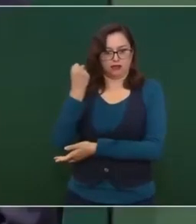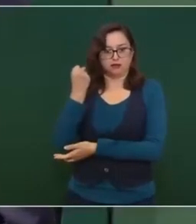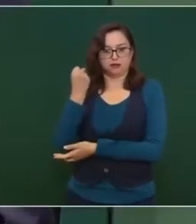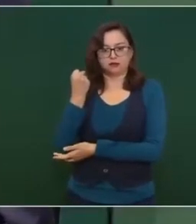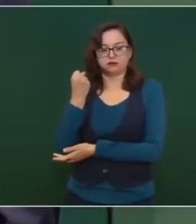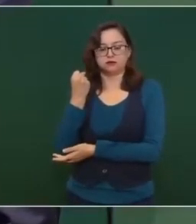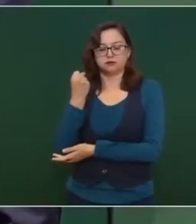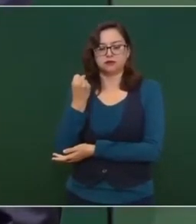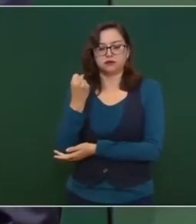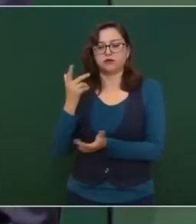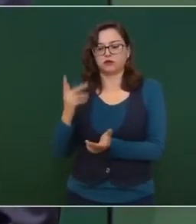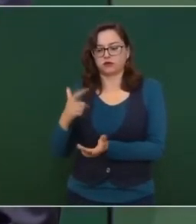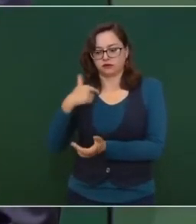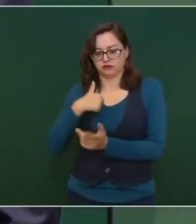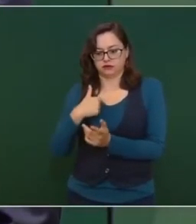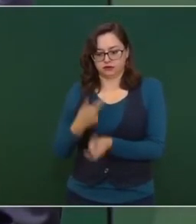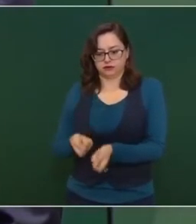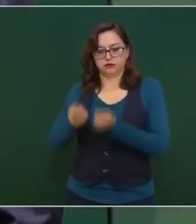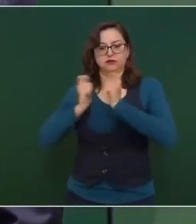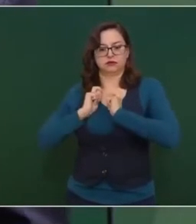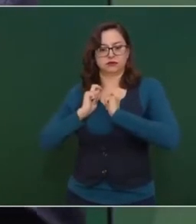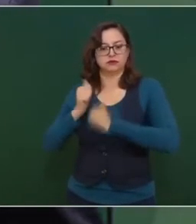pero gané la encuesta.